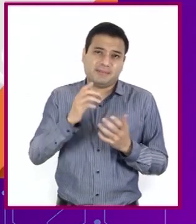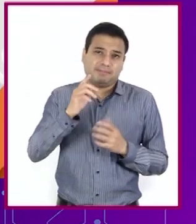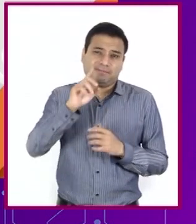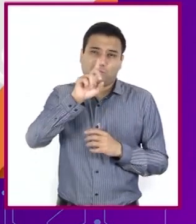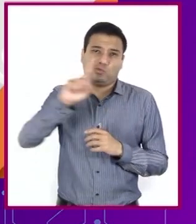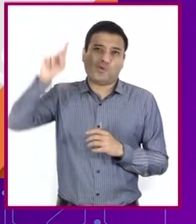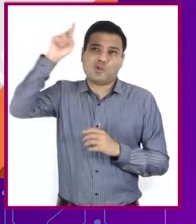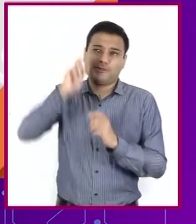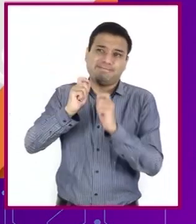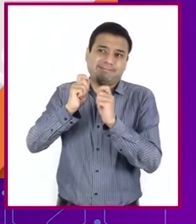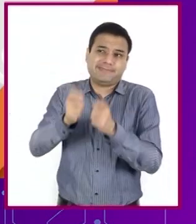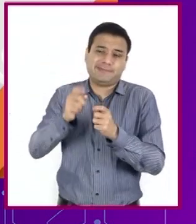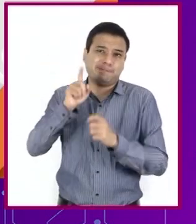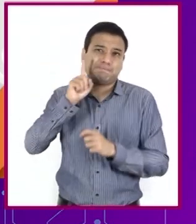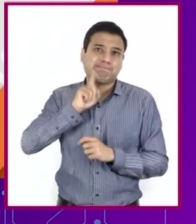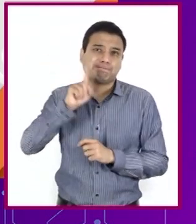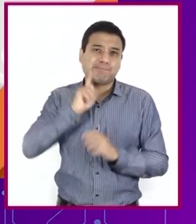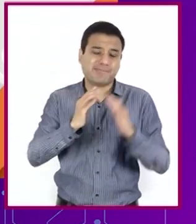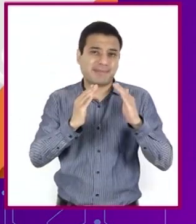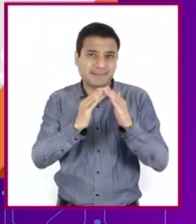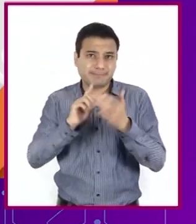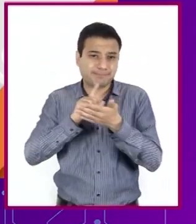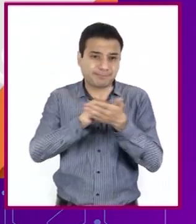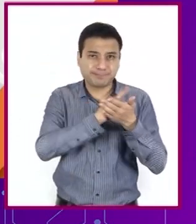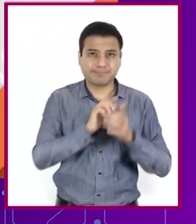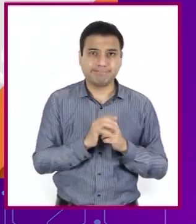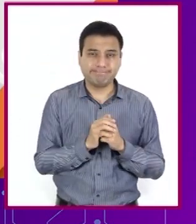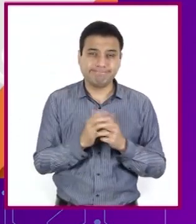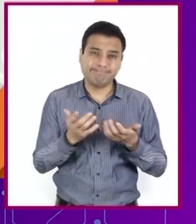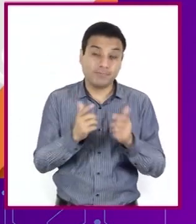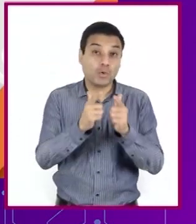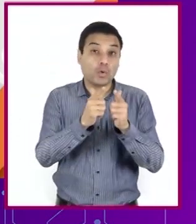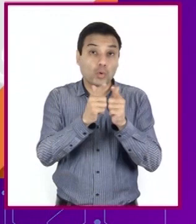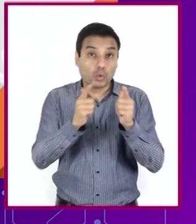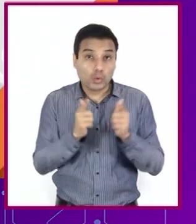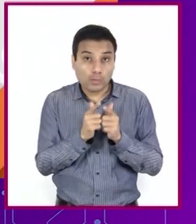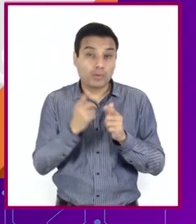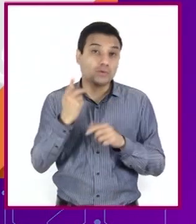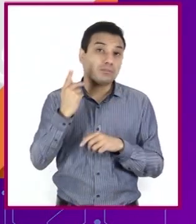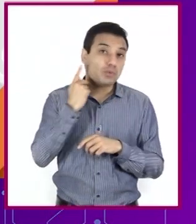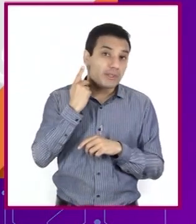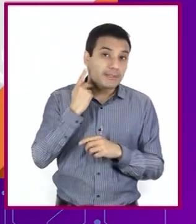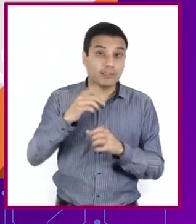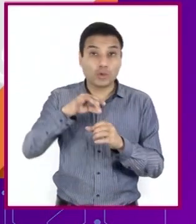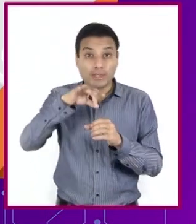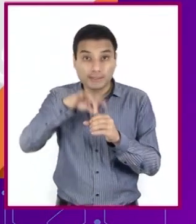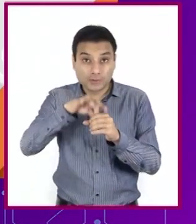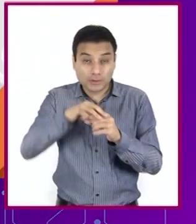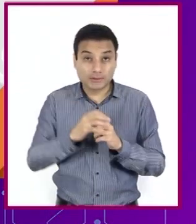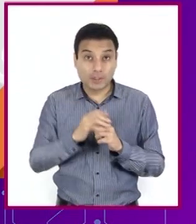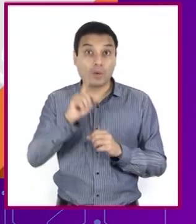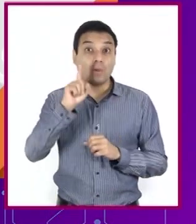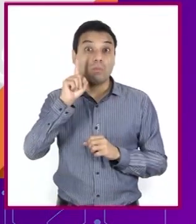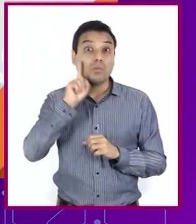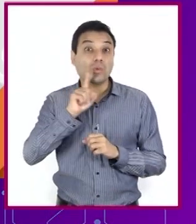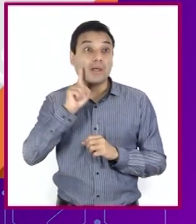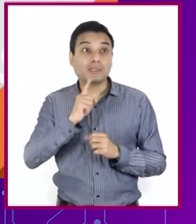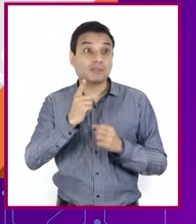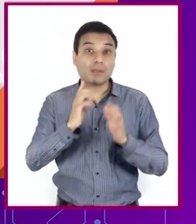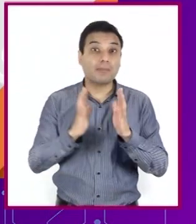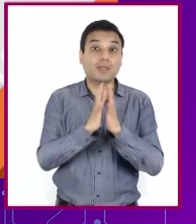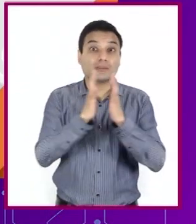En la era de los partidos y las elecciones generales se vieron relegadas a un segundo plano.